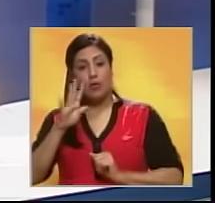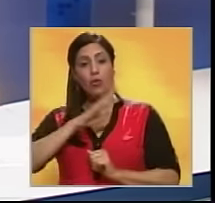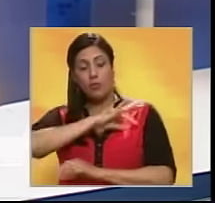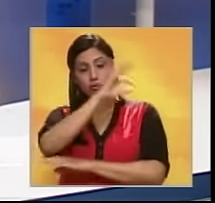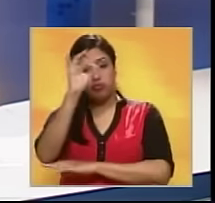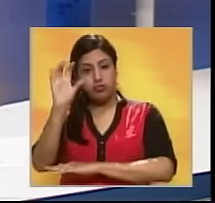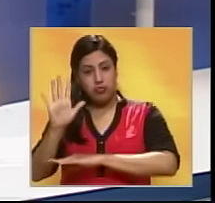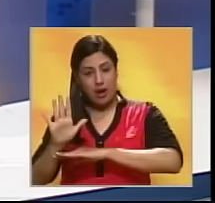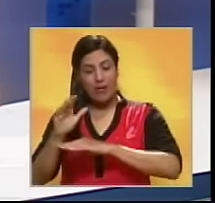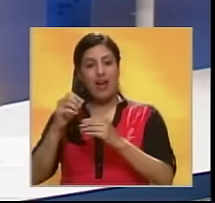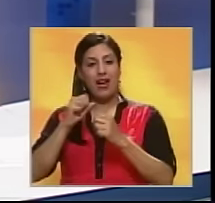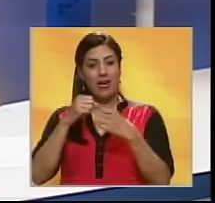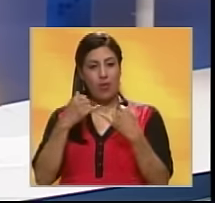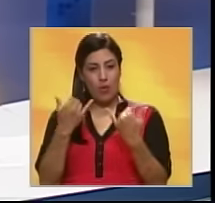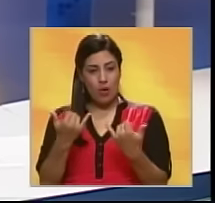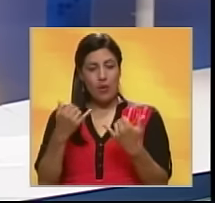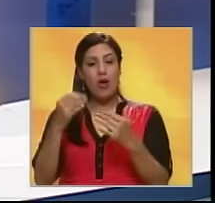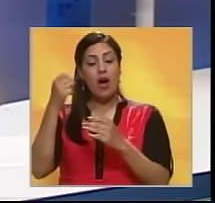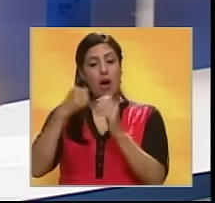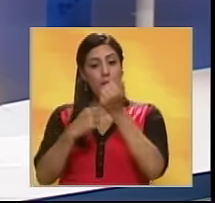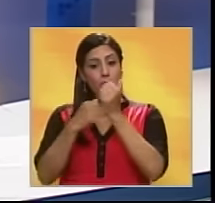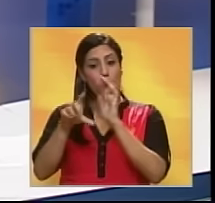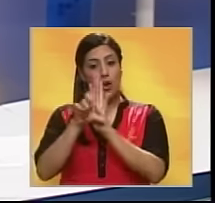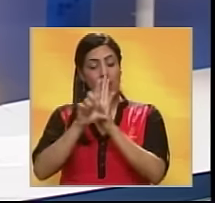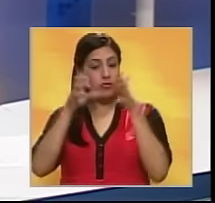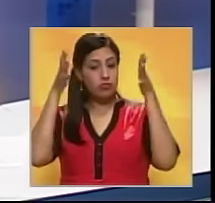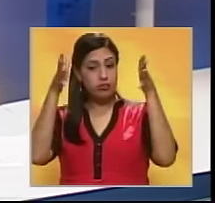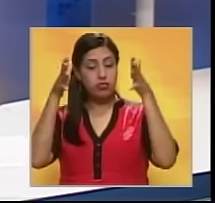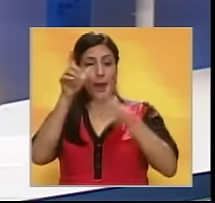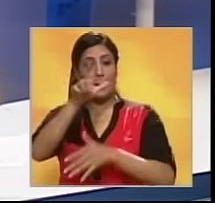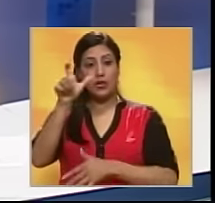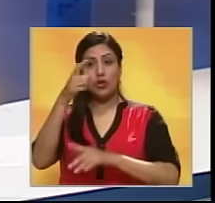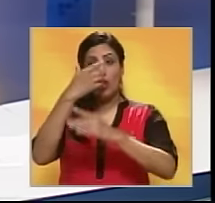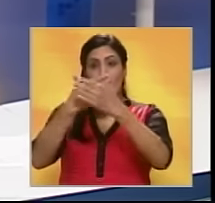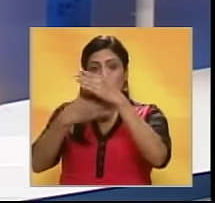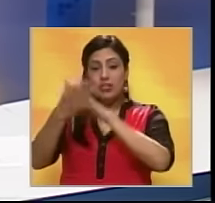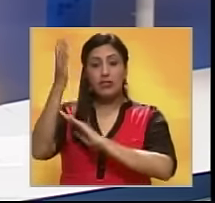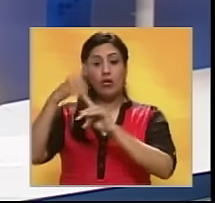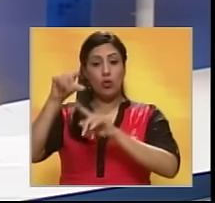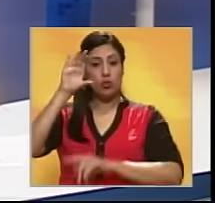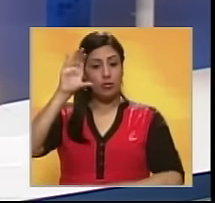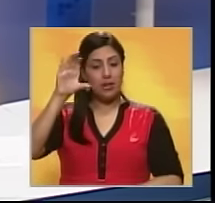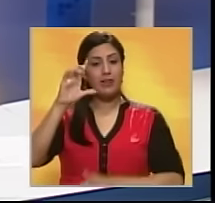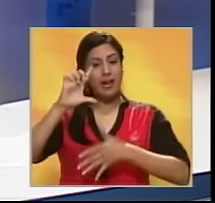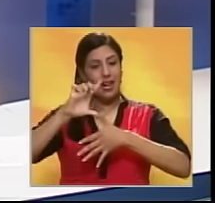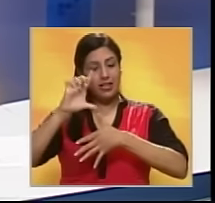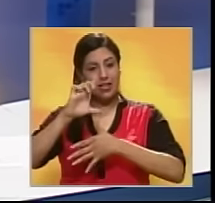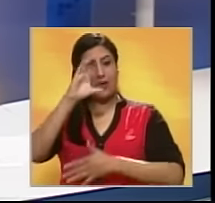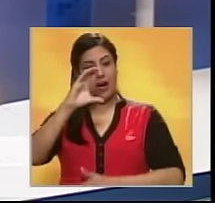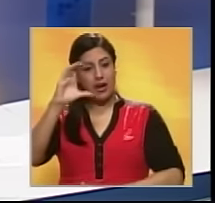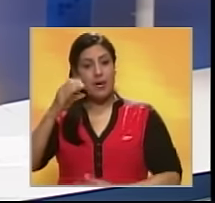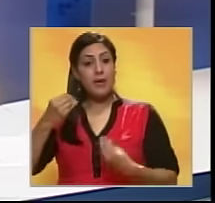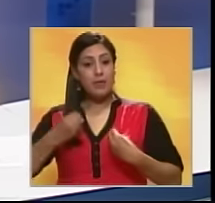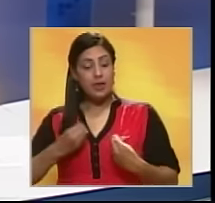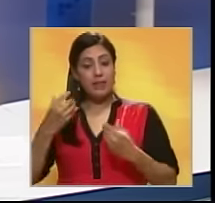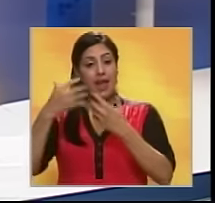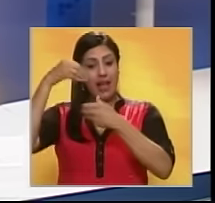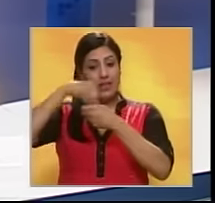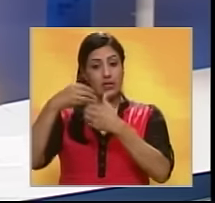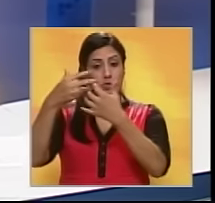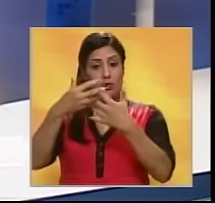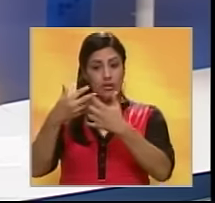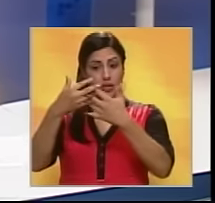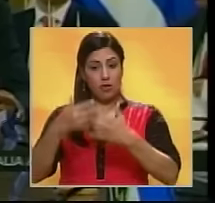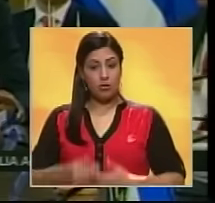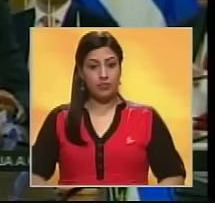se acordó reactivar el fondo para el apoyo legal y asesoría a los migrantes, esta vez para los latinoamericanos y caribeños que viven en Estados